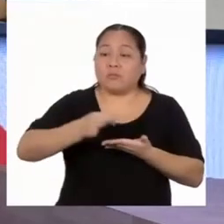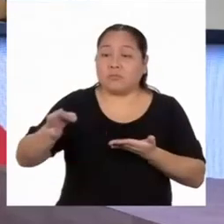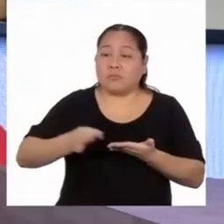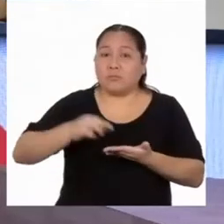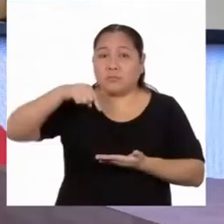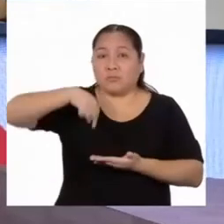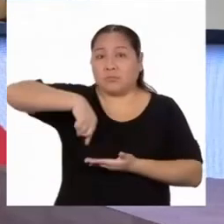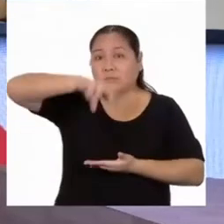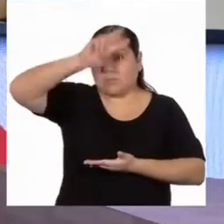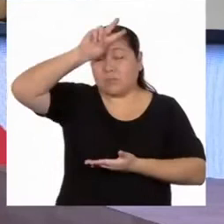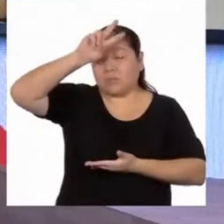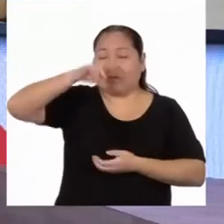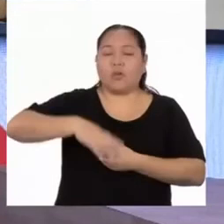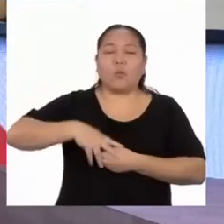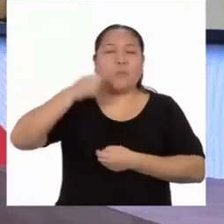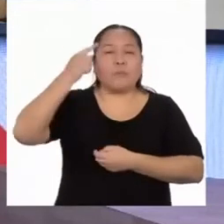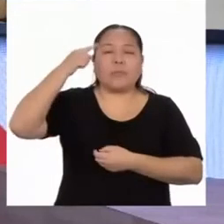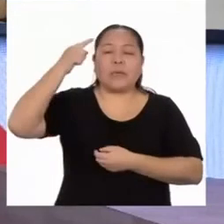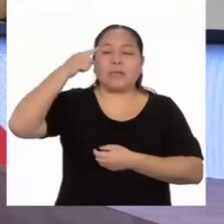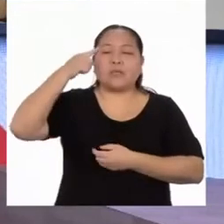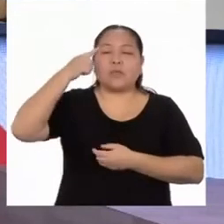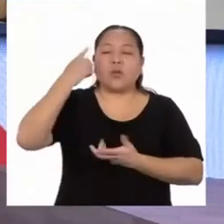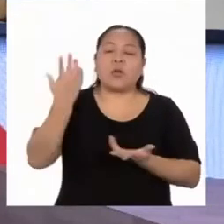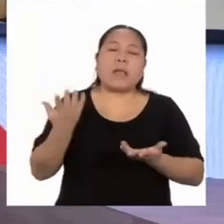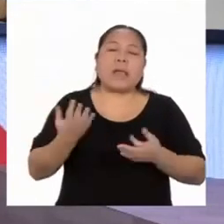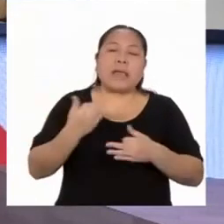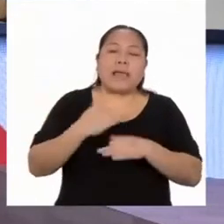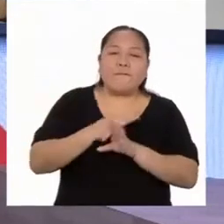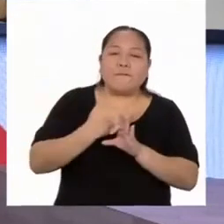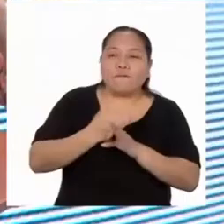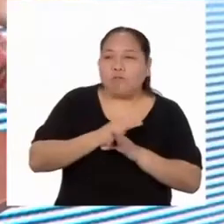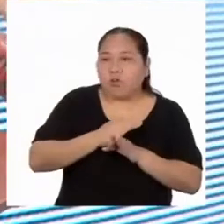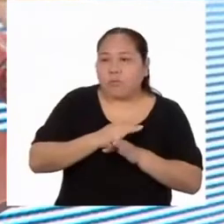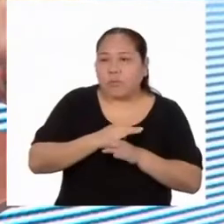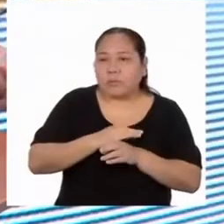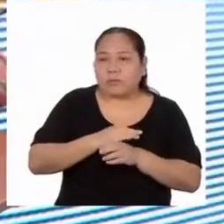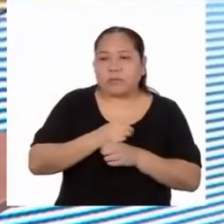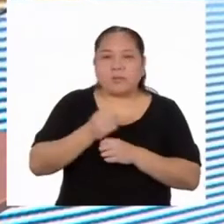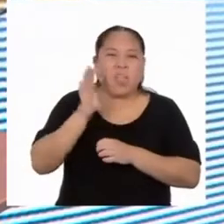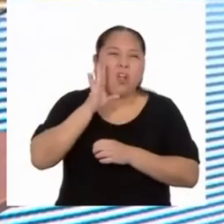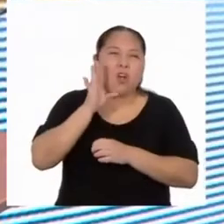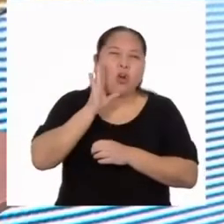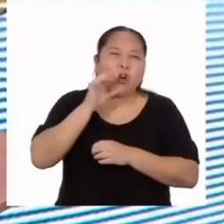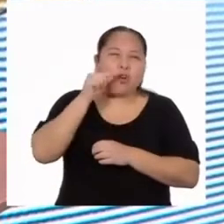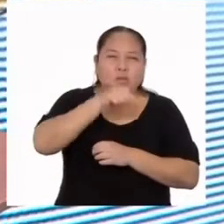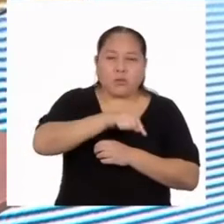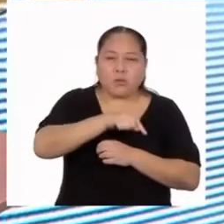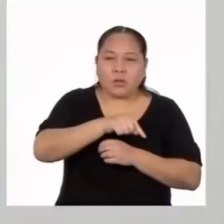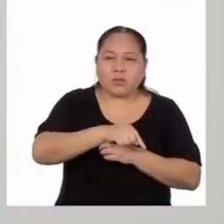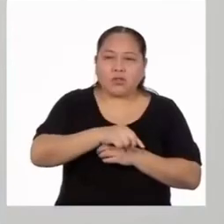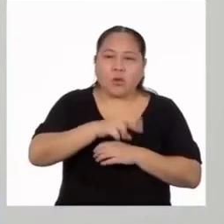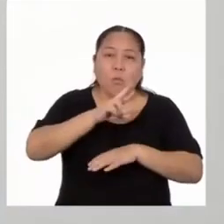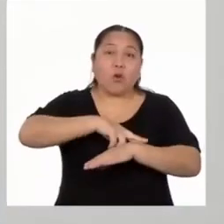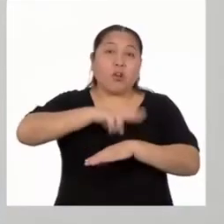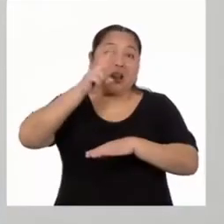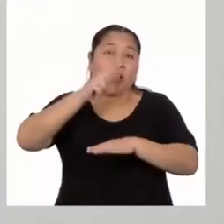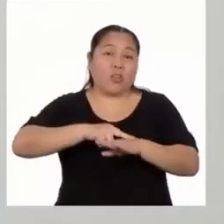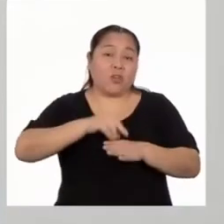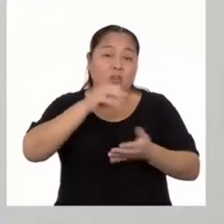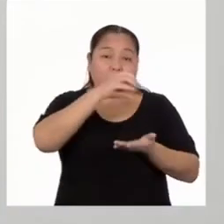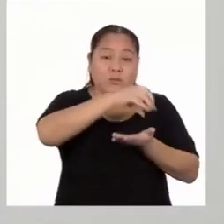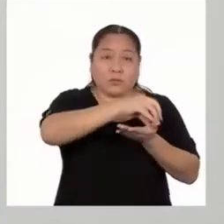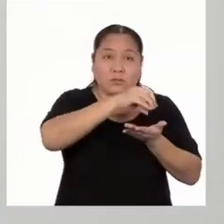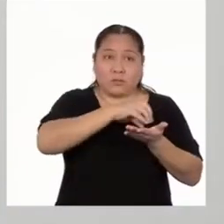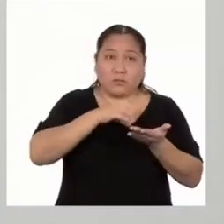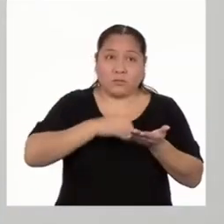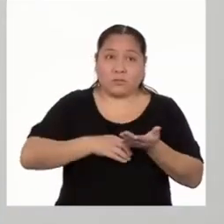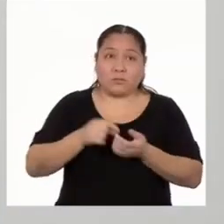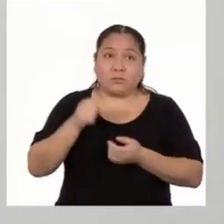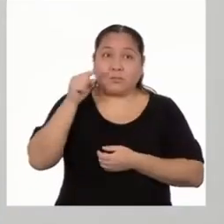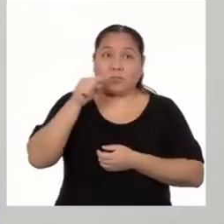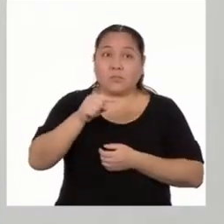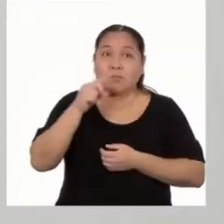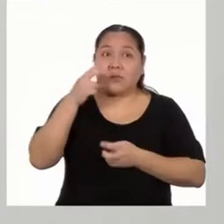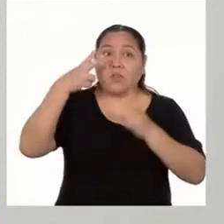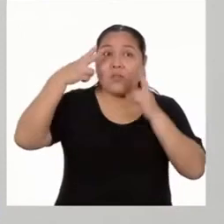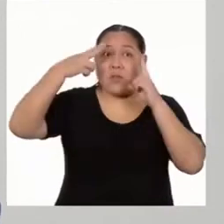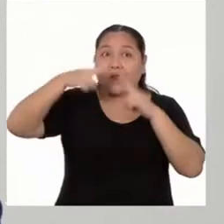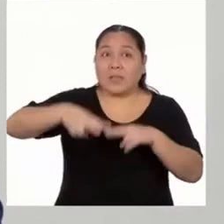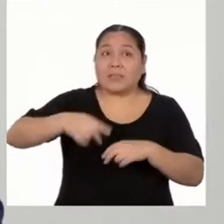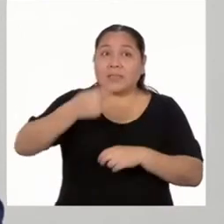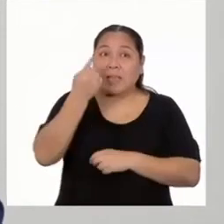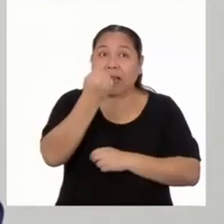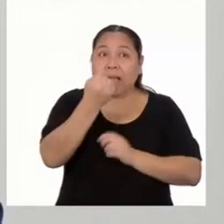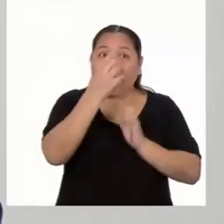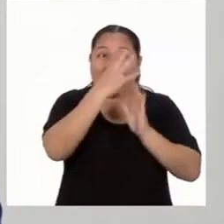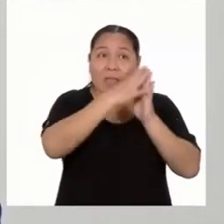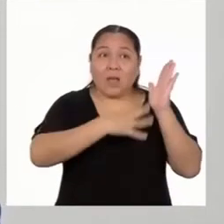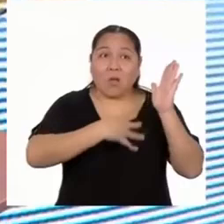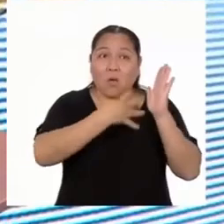los tipos de contaminación están detallados por regiones. Sí, y como verás, cada cuadro